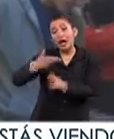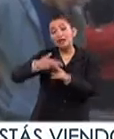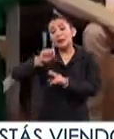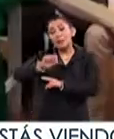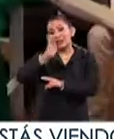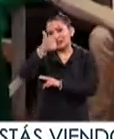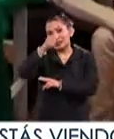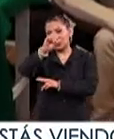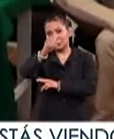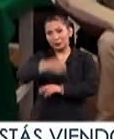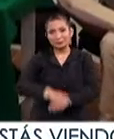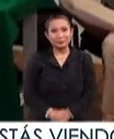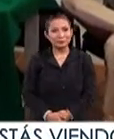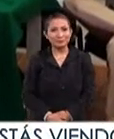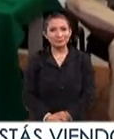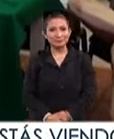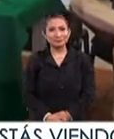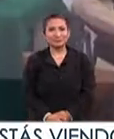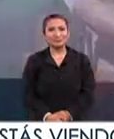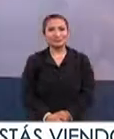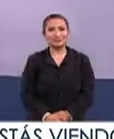el 26 de octubre.